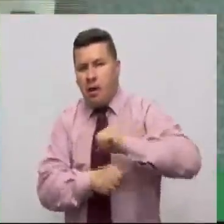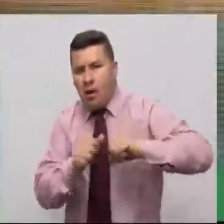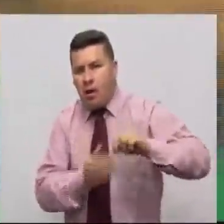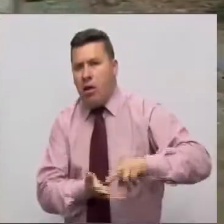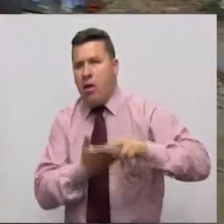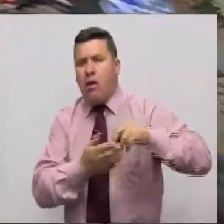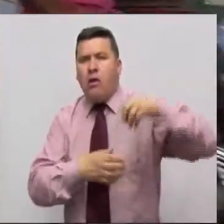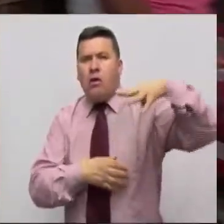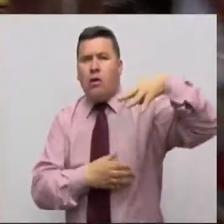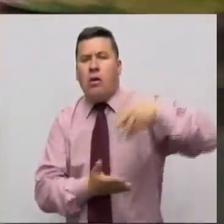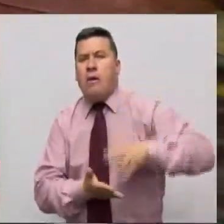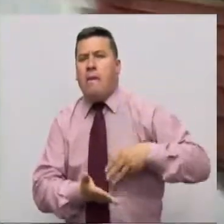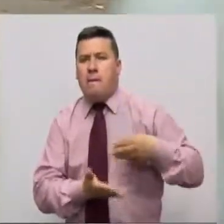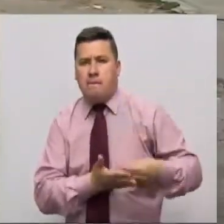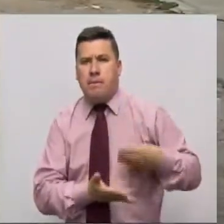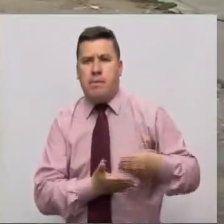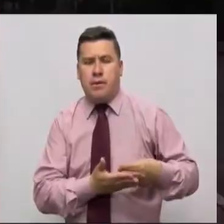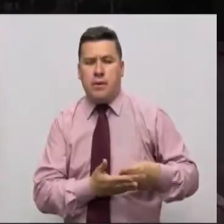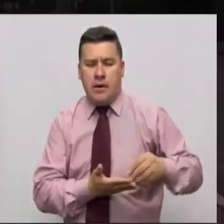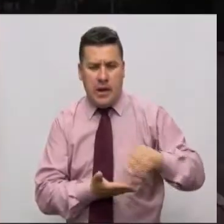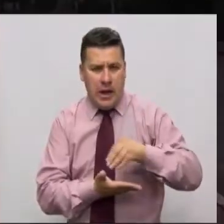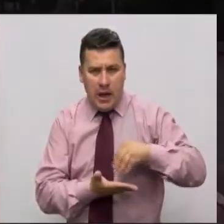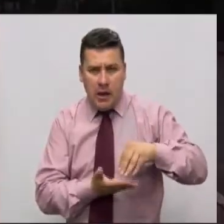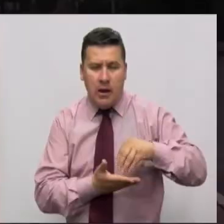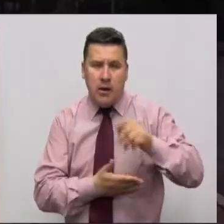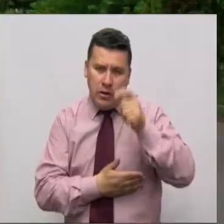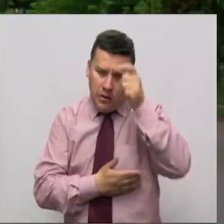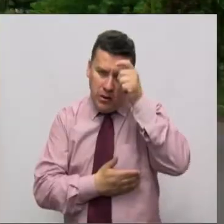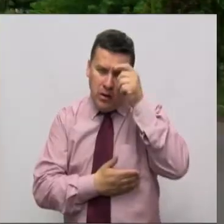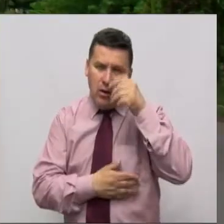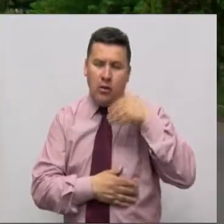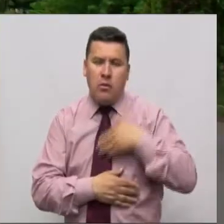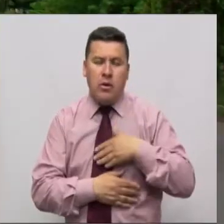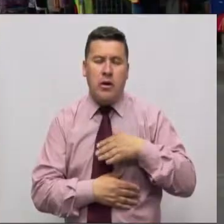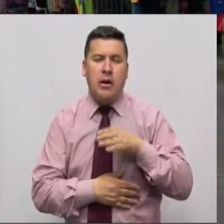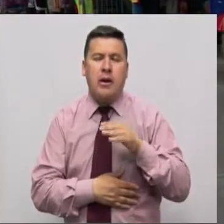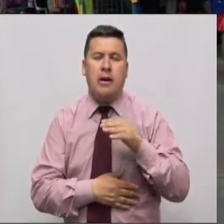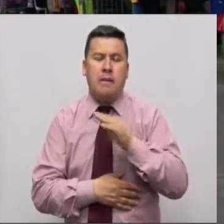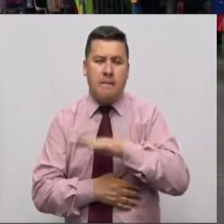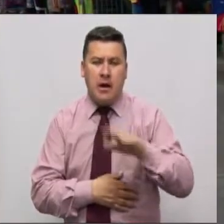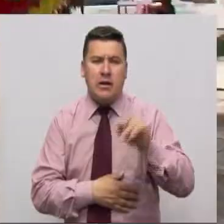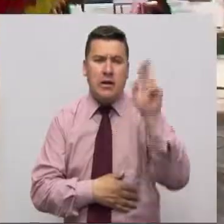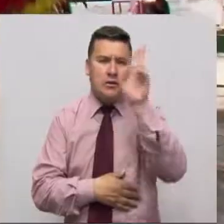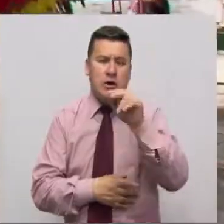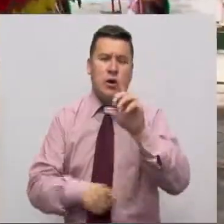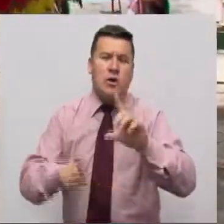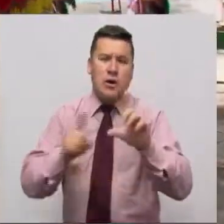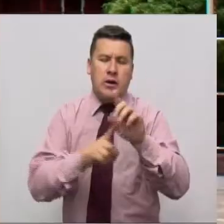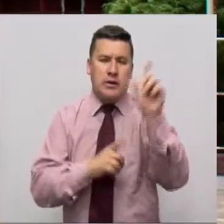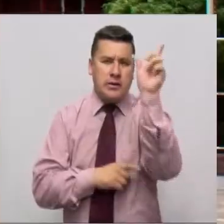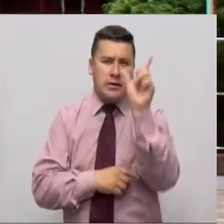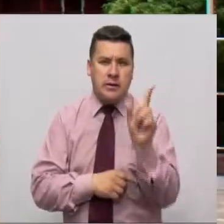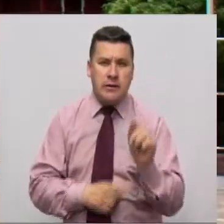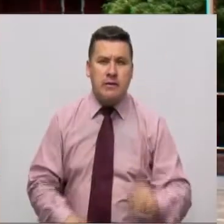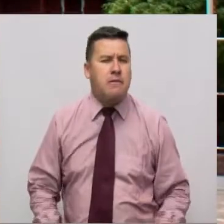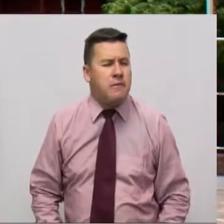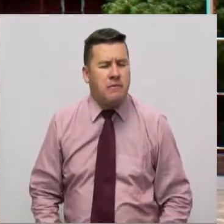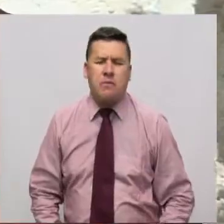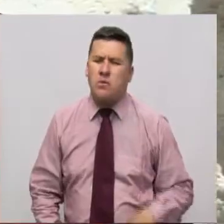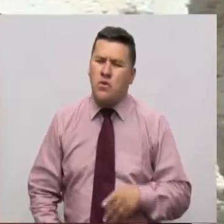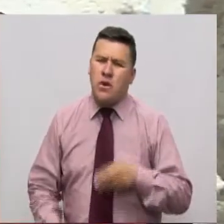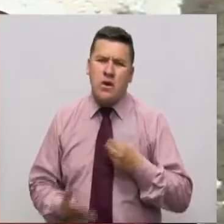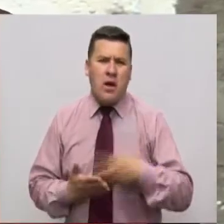para compensar el costo del consumo energético de los habitantes de Atlántico, Córdoba, Bolívar, Magdalena, Sucre, La Guajira y